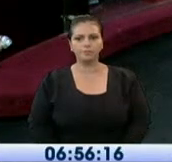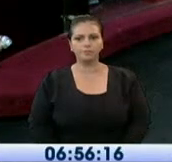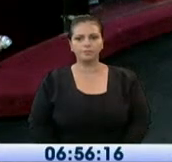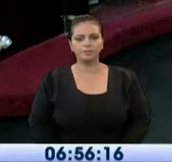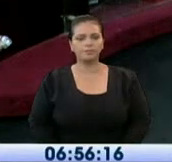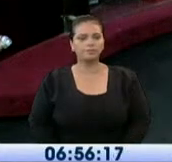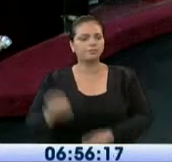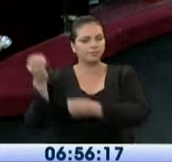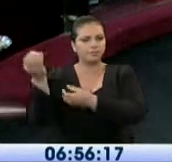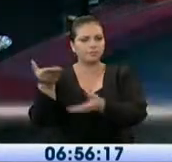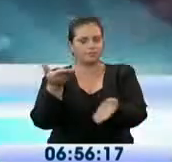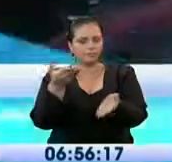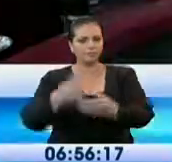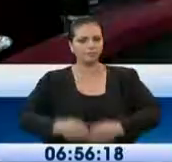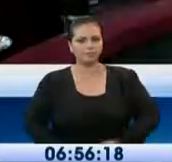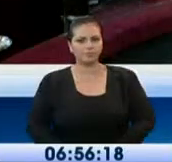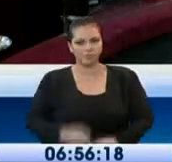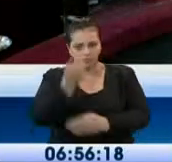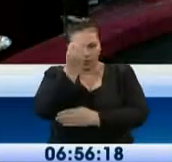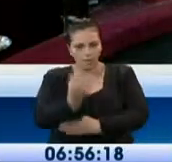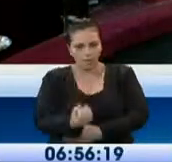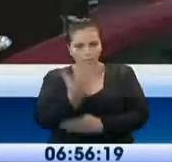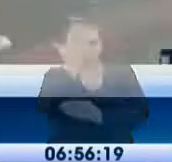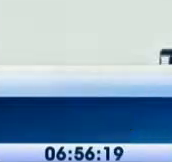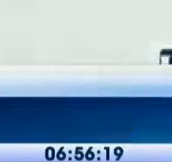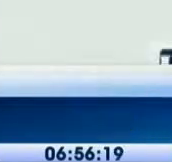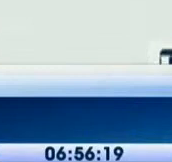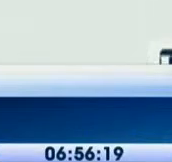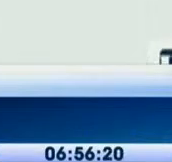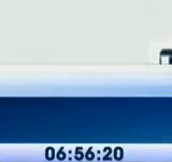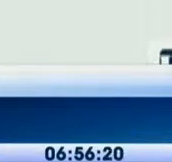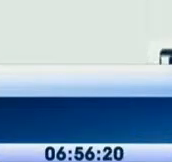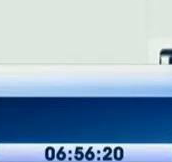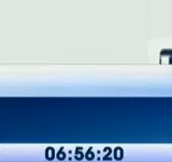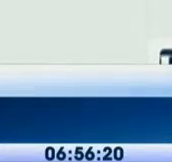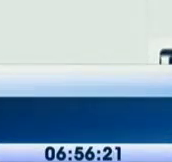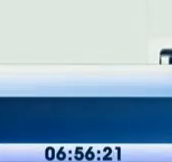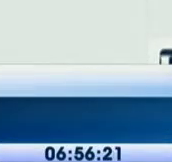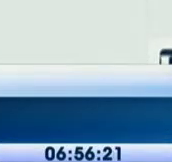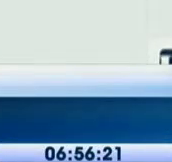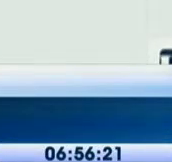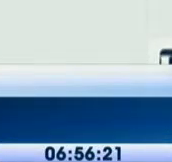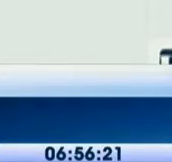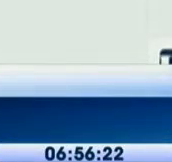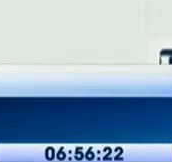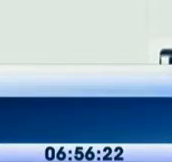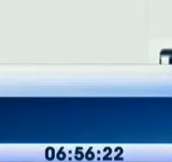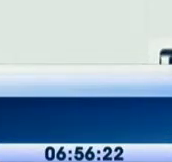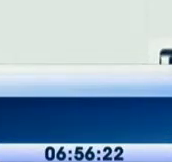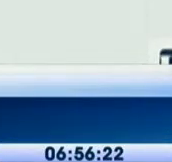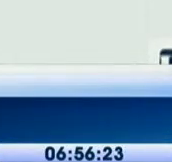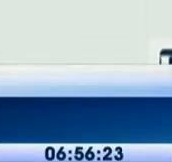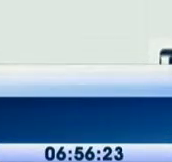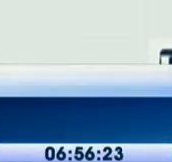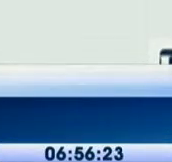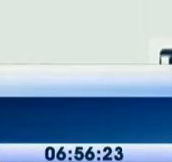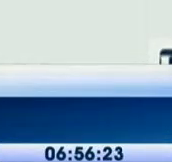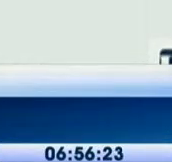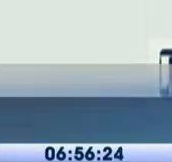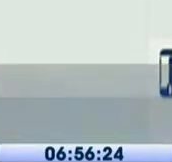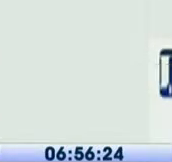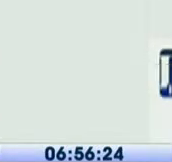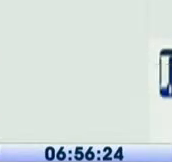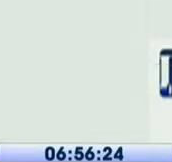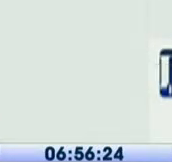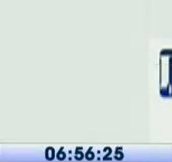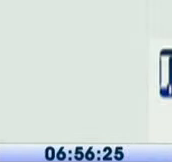Hola. Buenos días, Juan. Buenos días, Hugo. Buenos días, Luisa. Realmente, buenos días también al país, un poquito